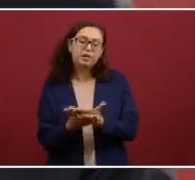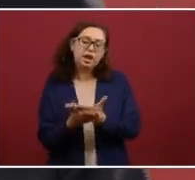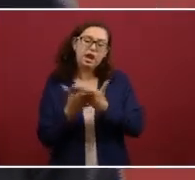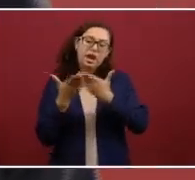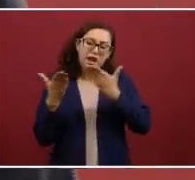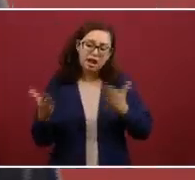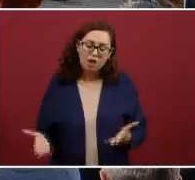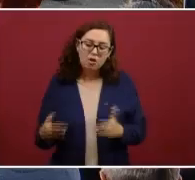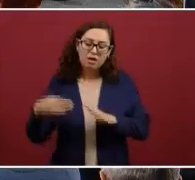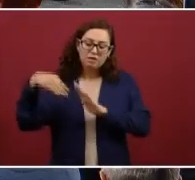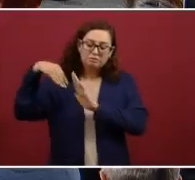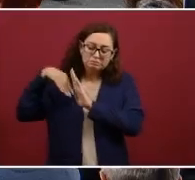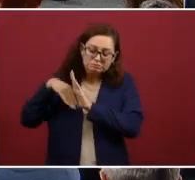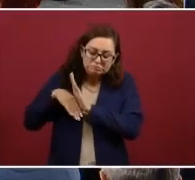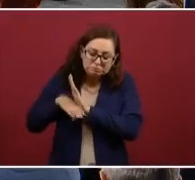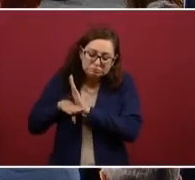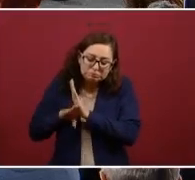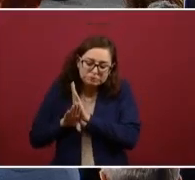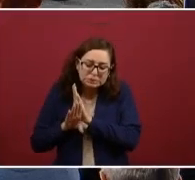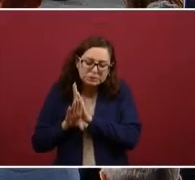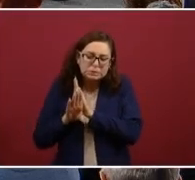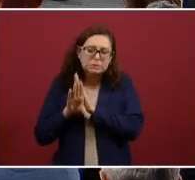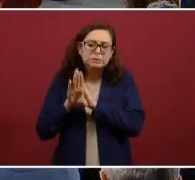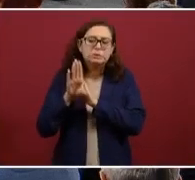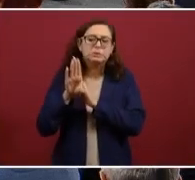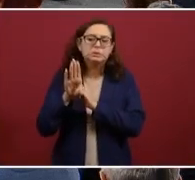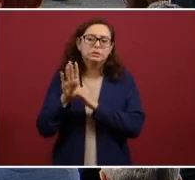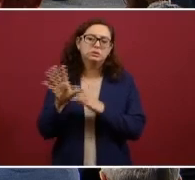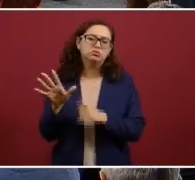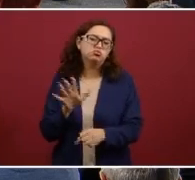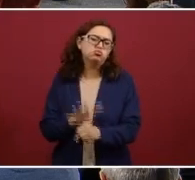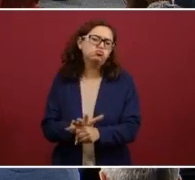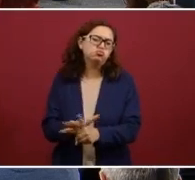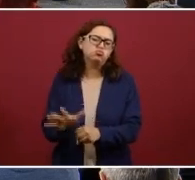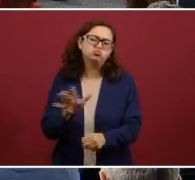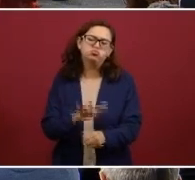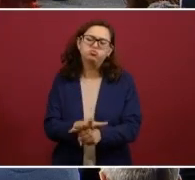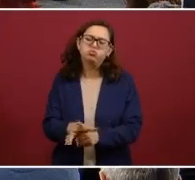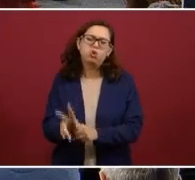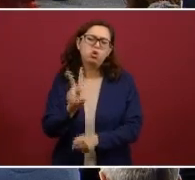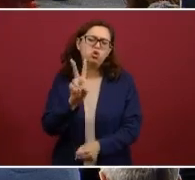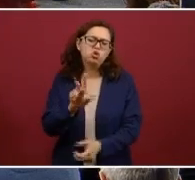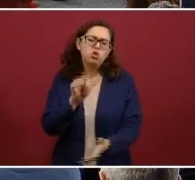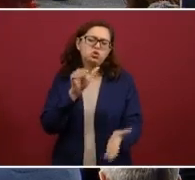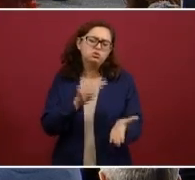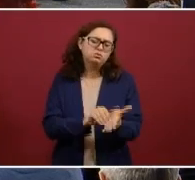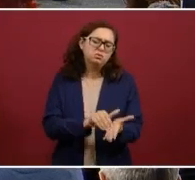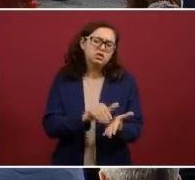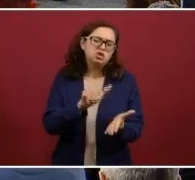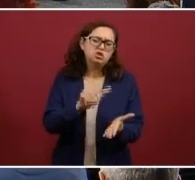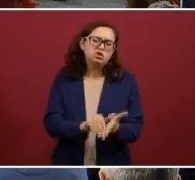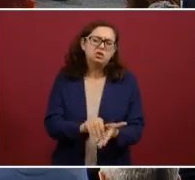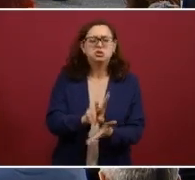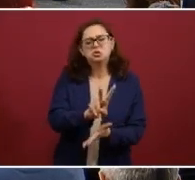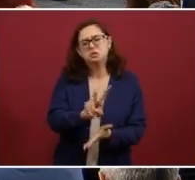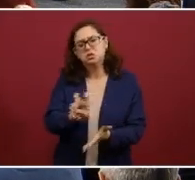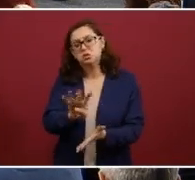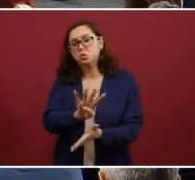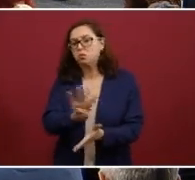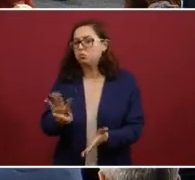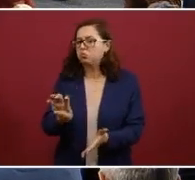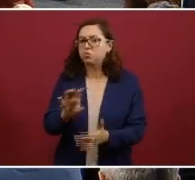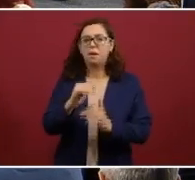remontar la caída y subir la producción a 2.200.000, 2.400.000 y no